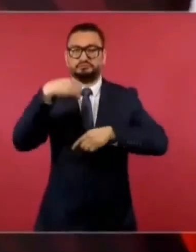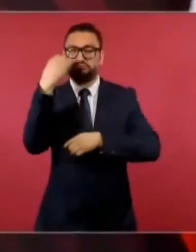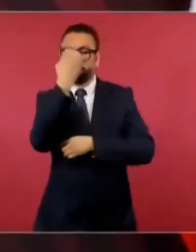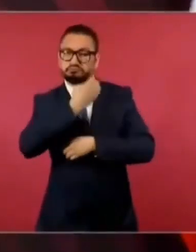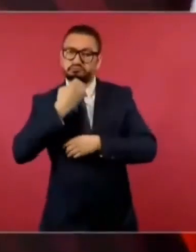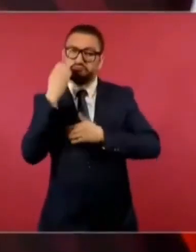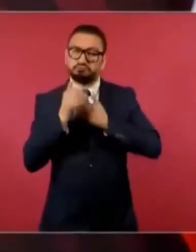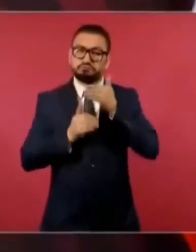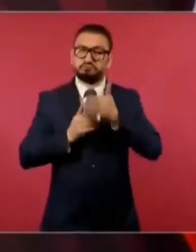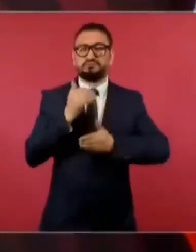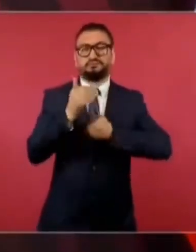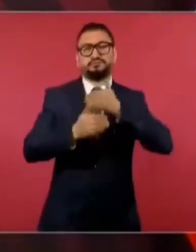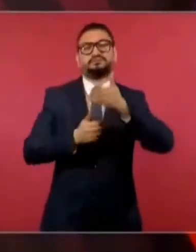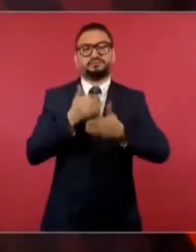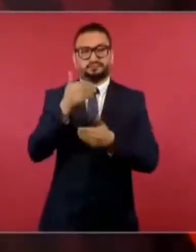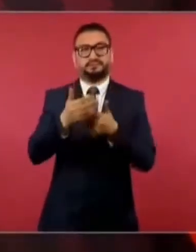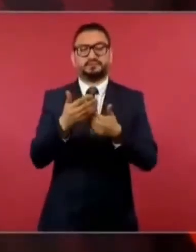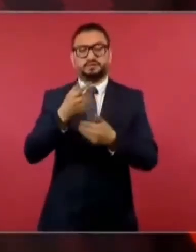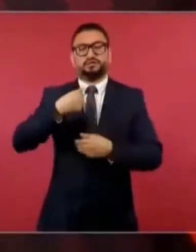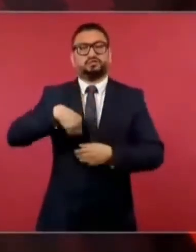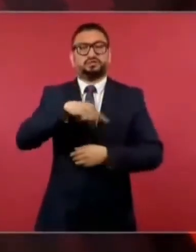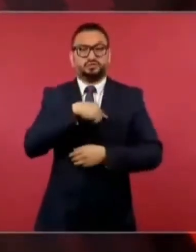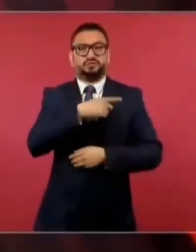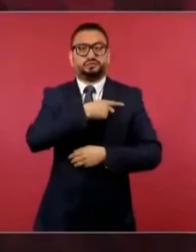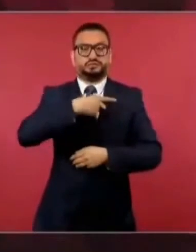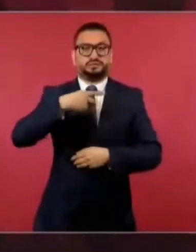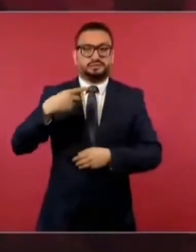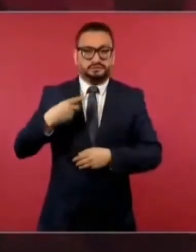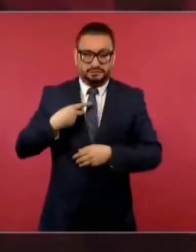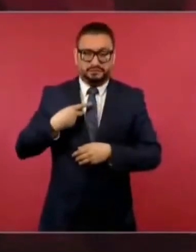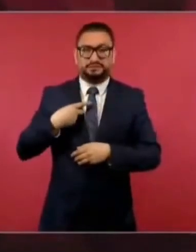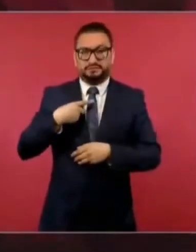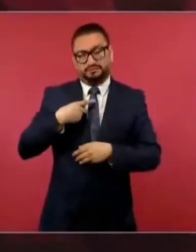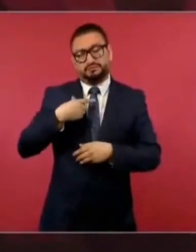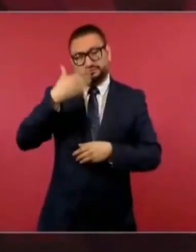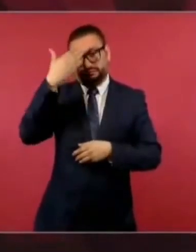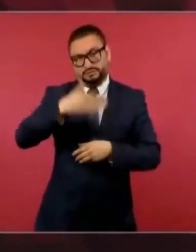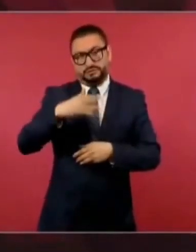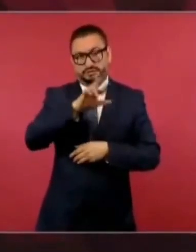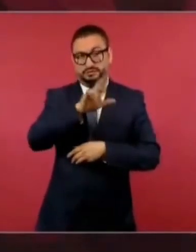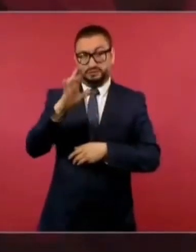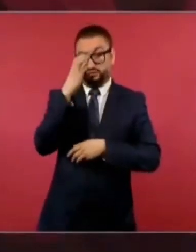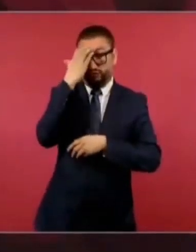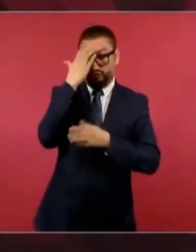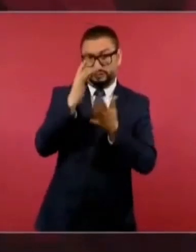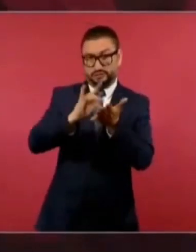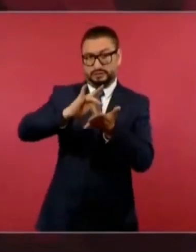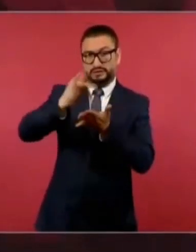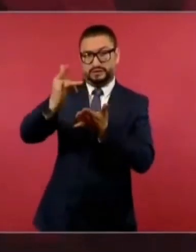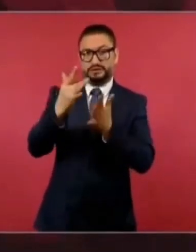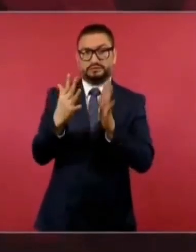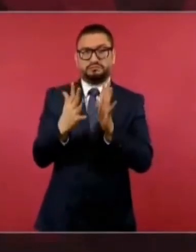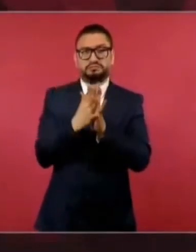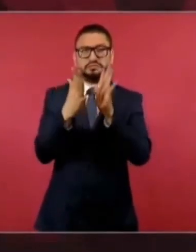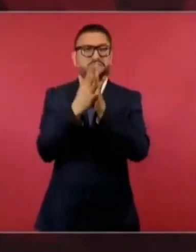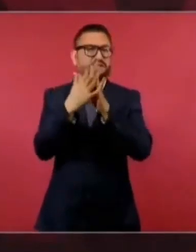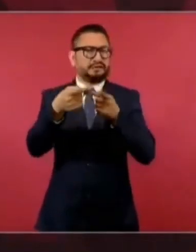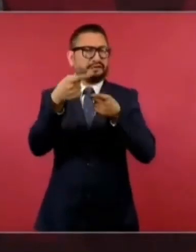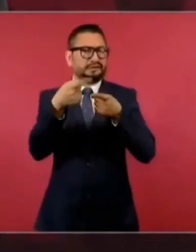evaluando. Debemos de reconocer, agradecer la participación de